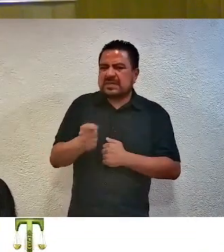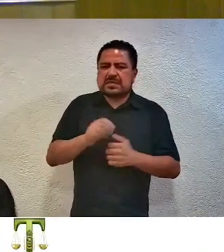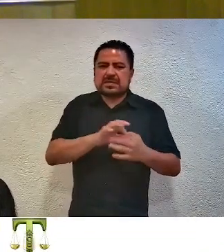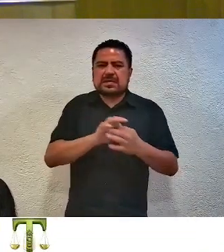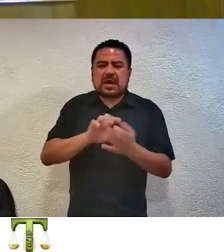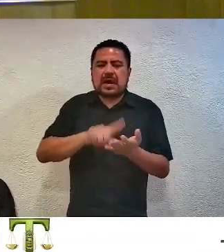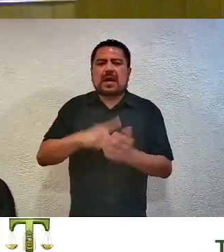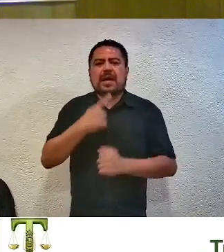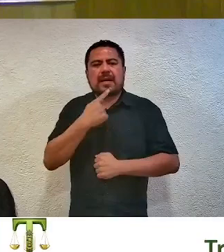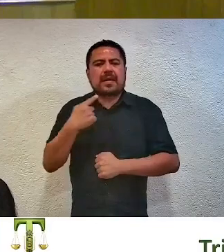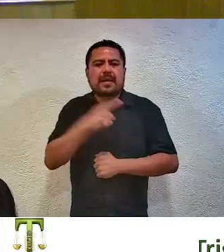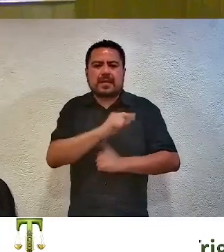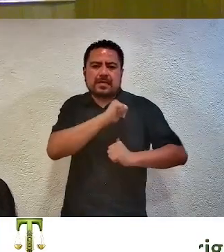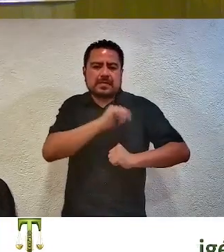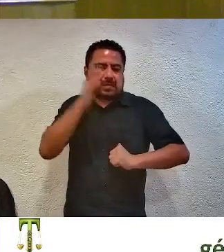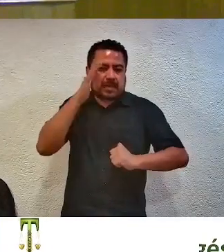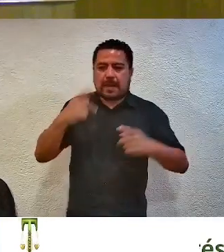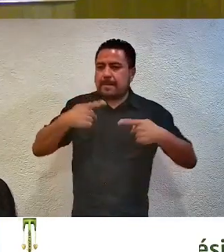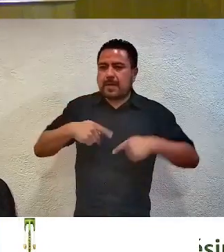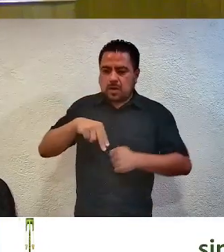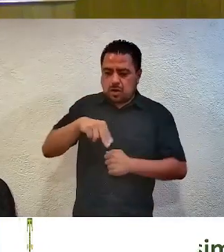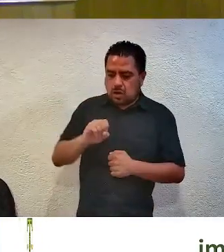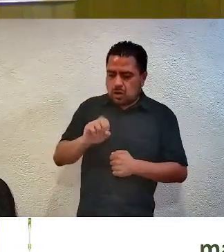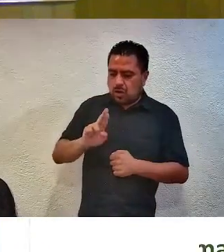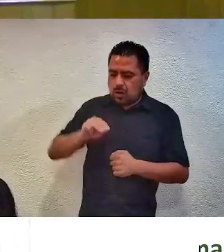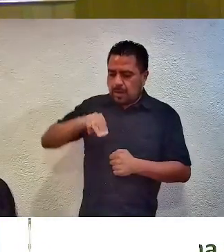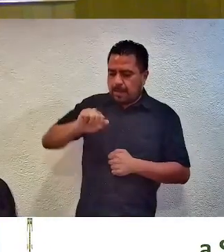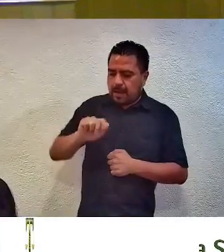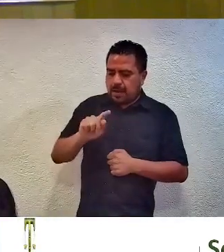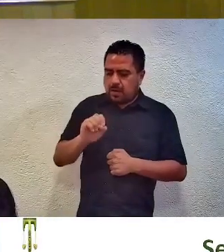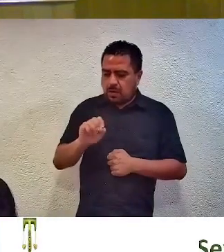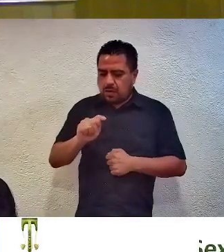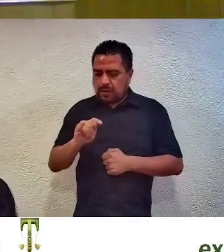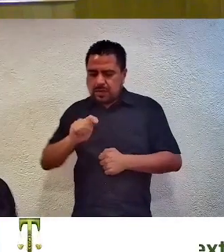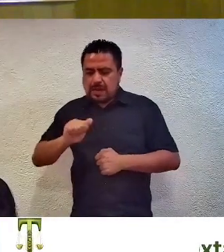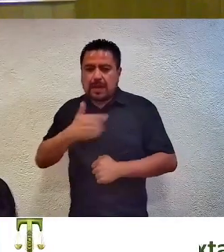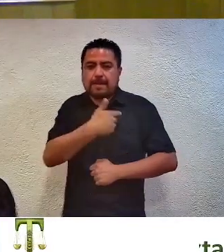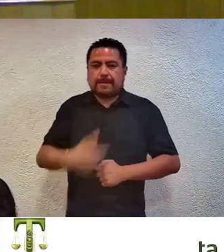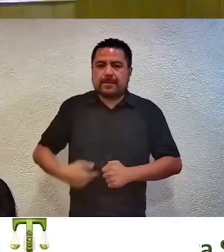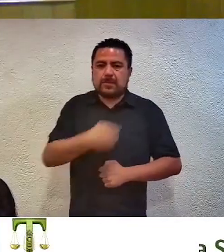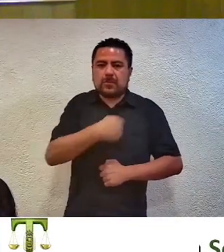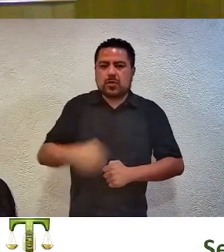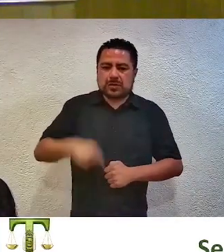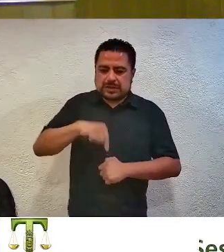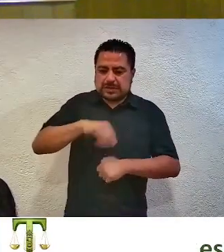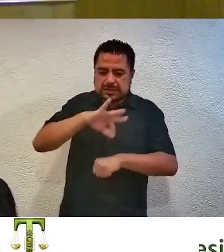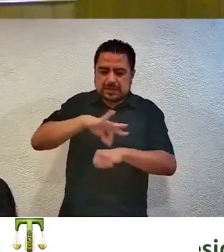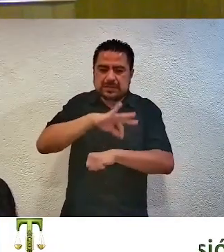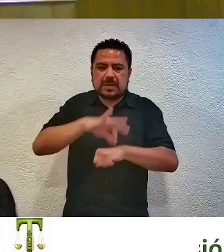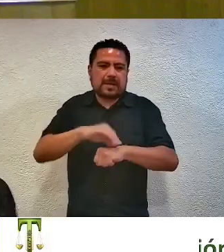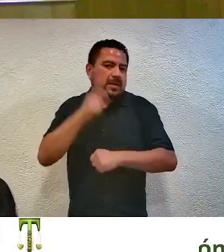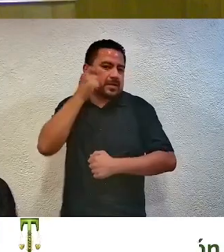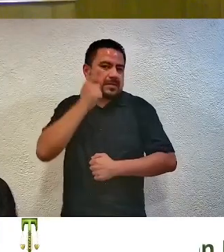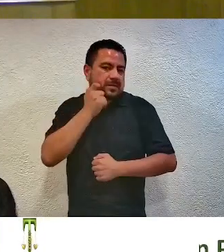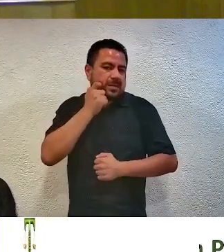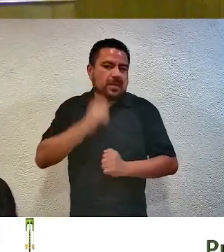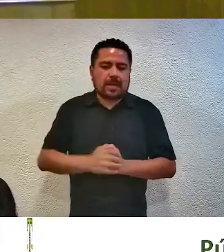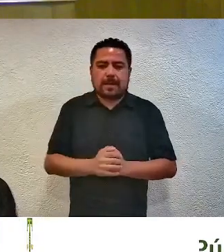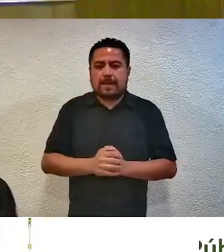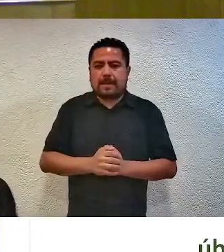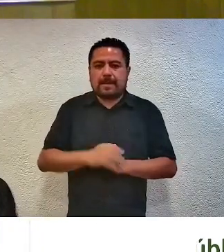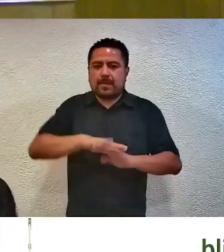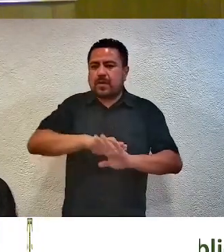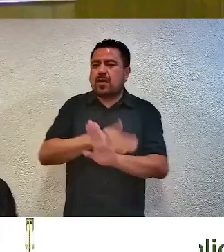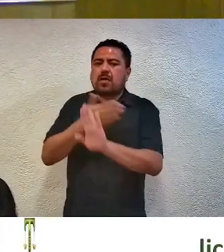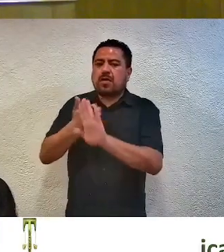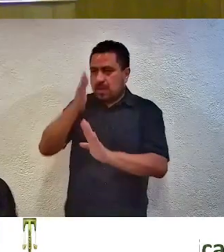recurso de apelación promovido por la ciudadana Norma Otilia Hernández Martínez, presidenta municipal del Ayuntamiento de Chilpancingo de los Bravo Guerrero, en contra